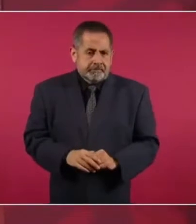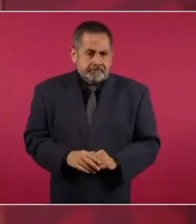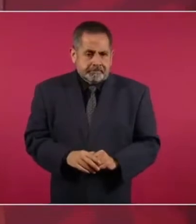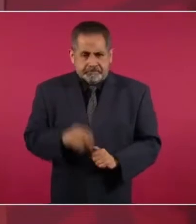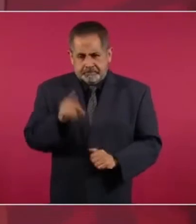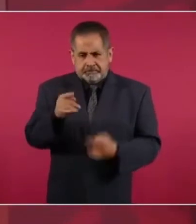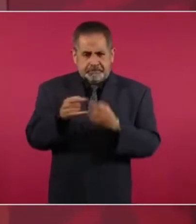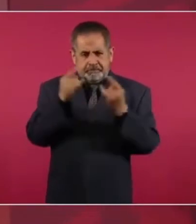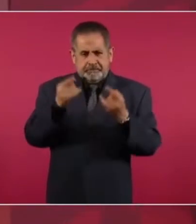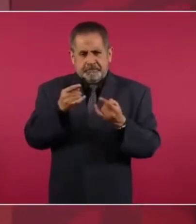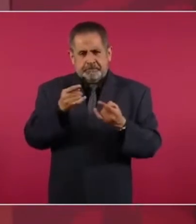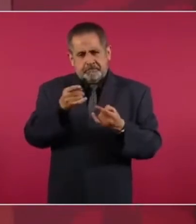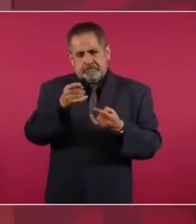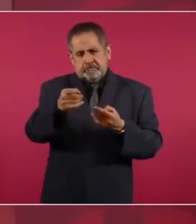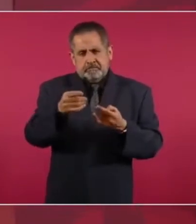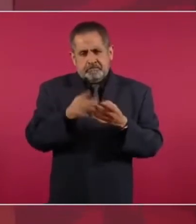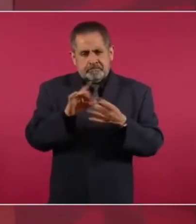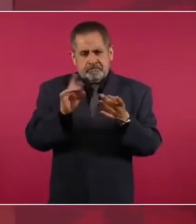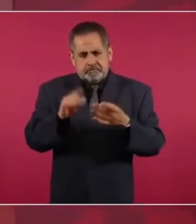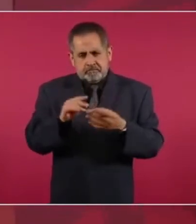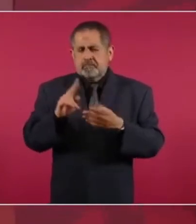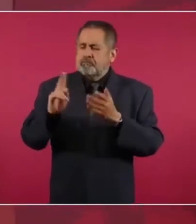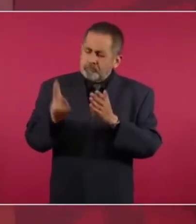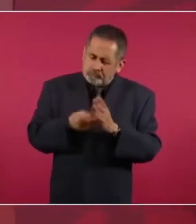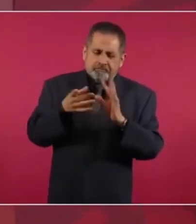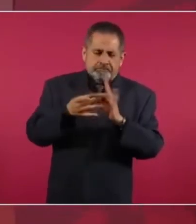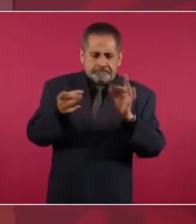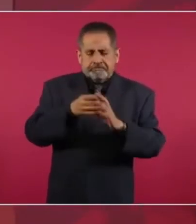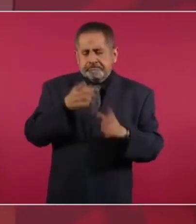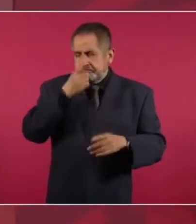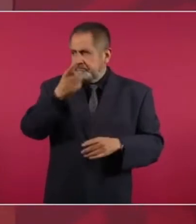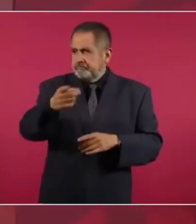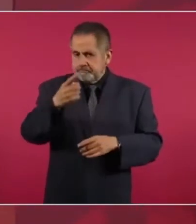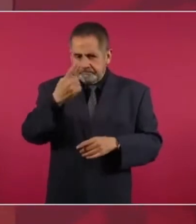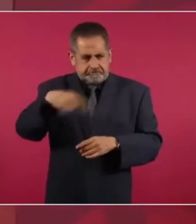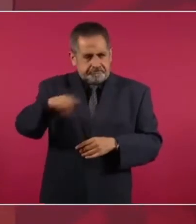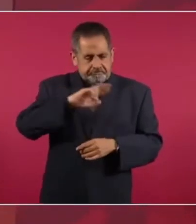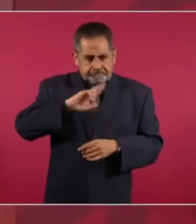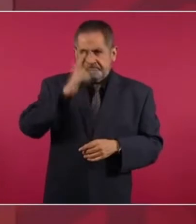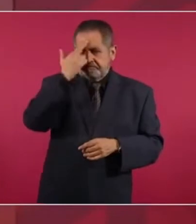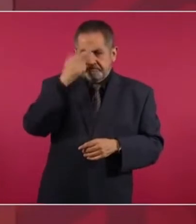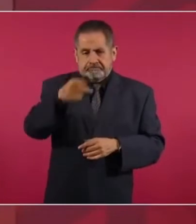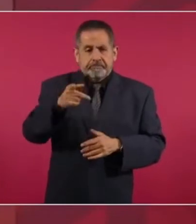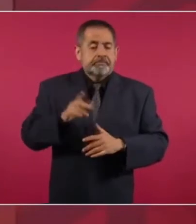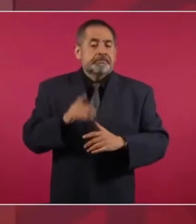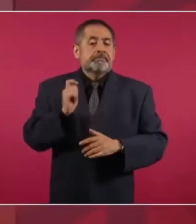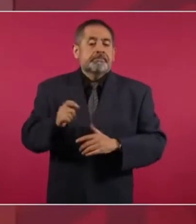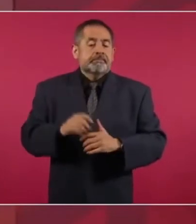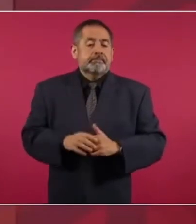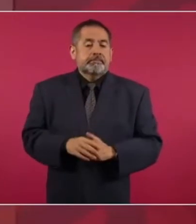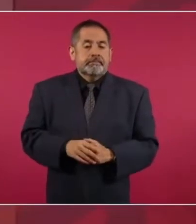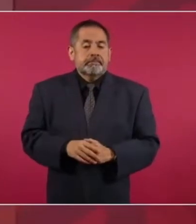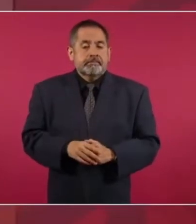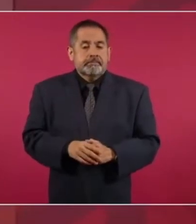esa anécdota, pero no está de más recordarla, de cuando